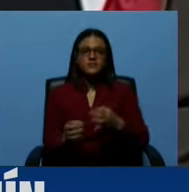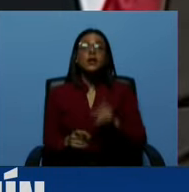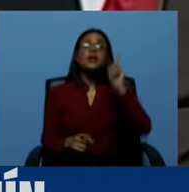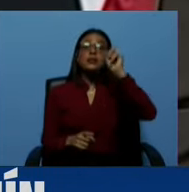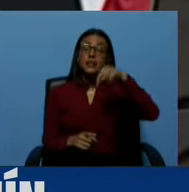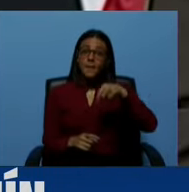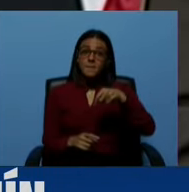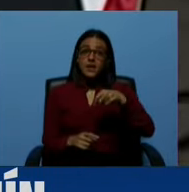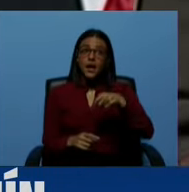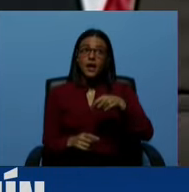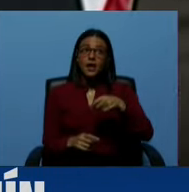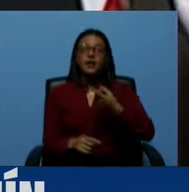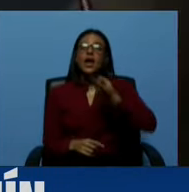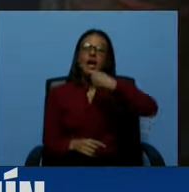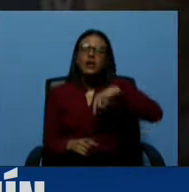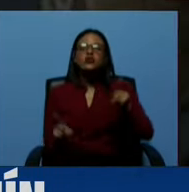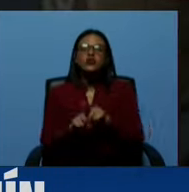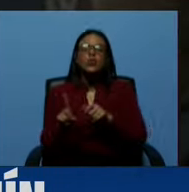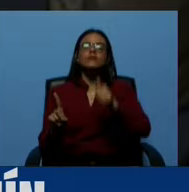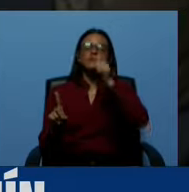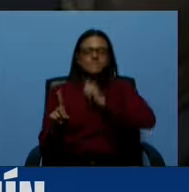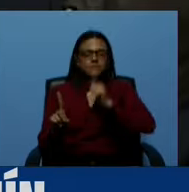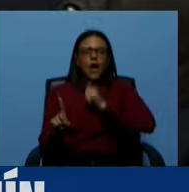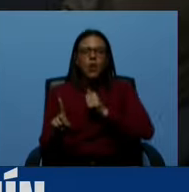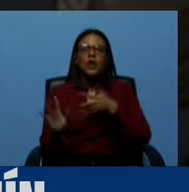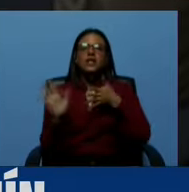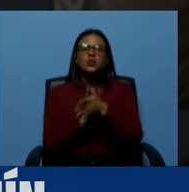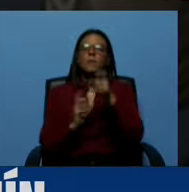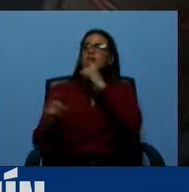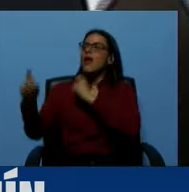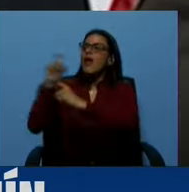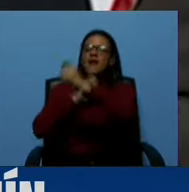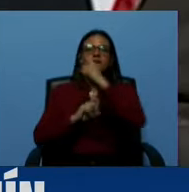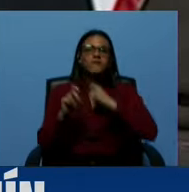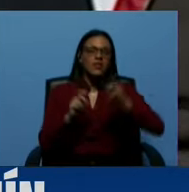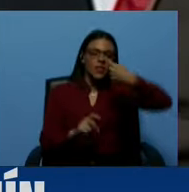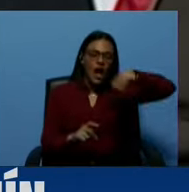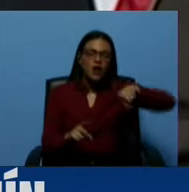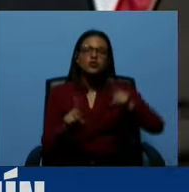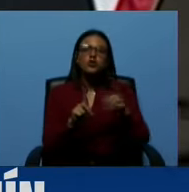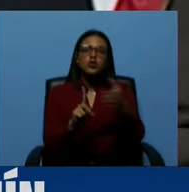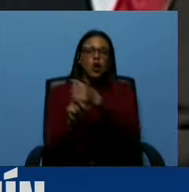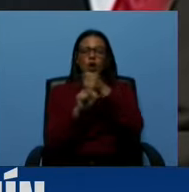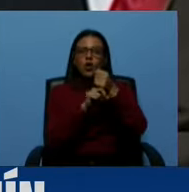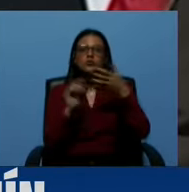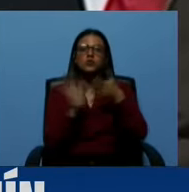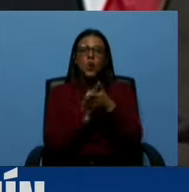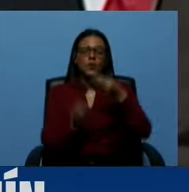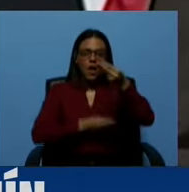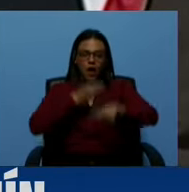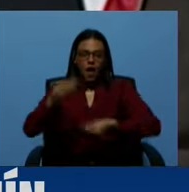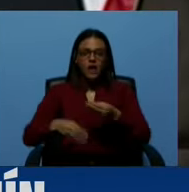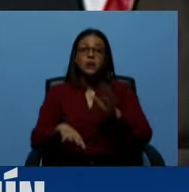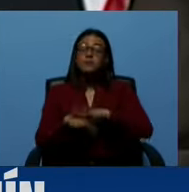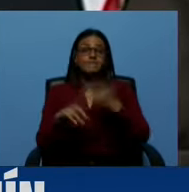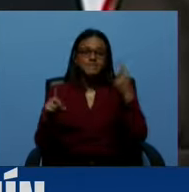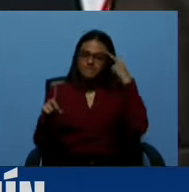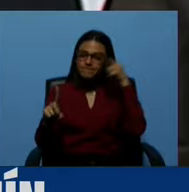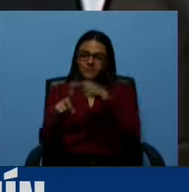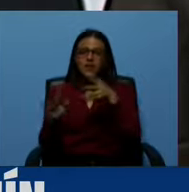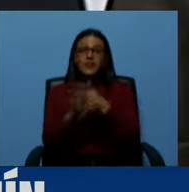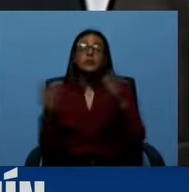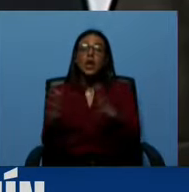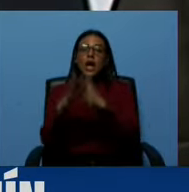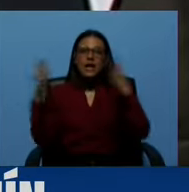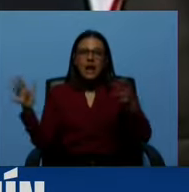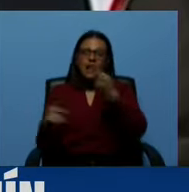también, bueno, tenido que soportar las envidias a nuestras glorias heroicas por ser grandes,